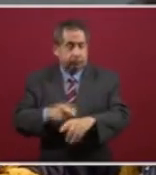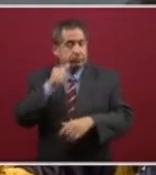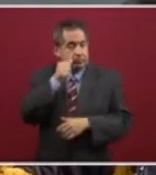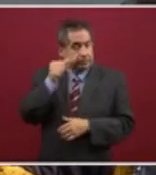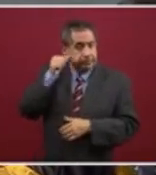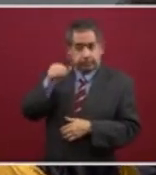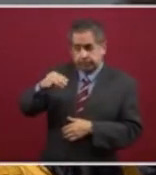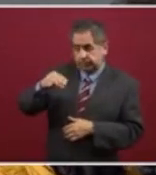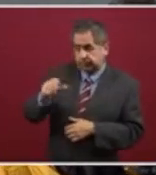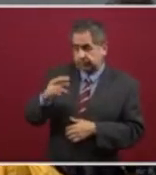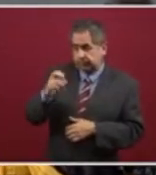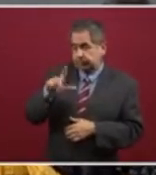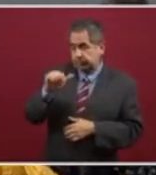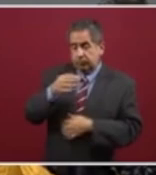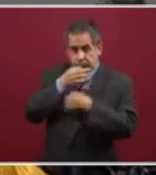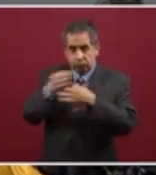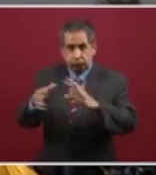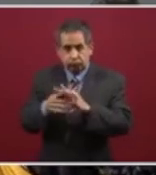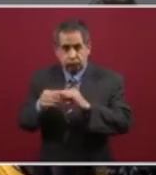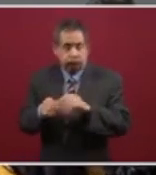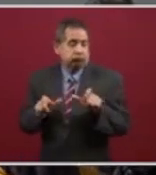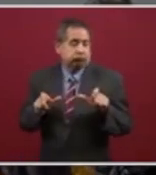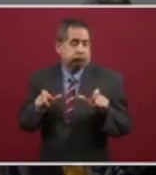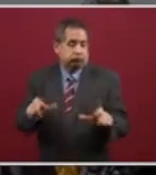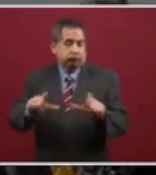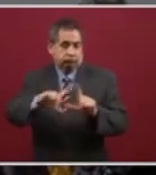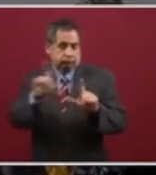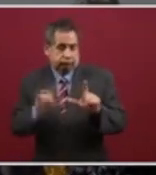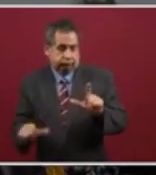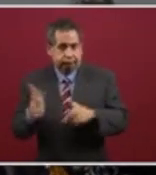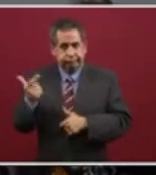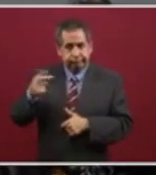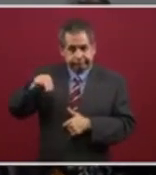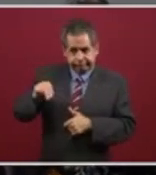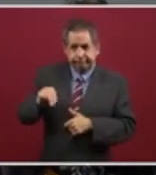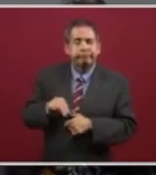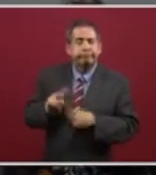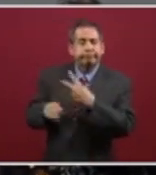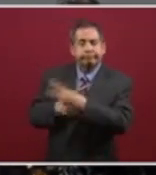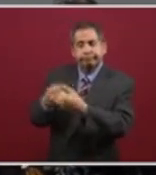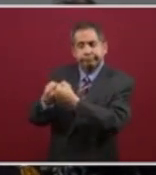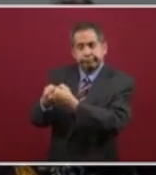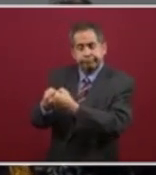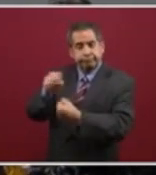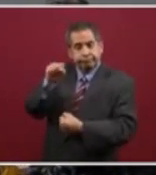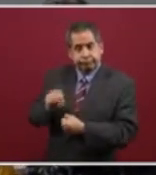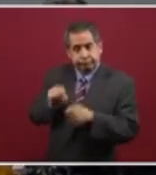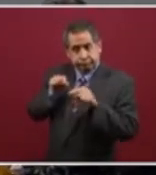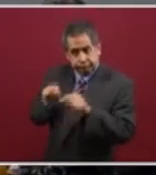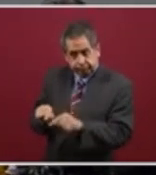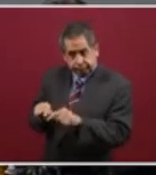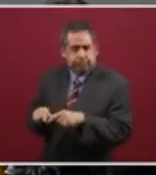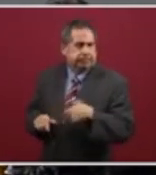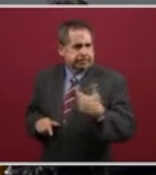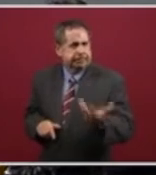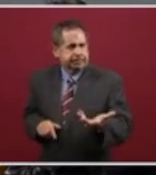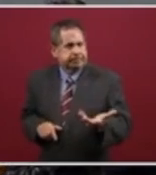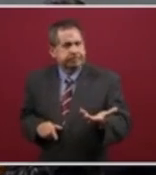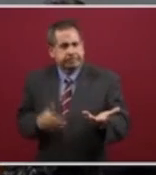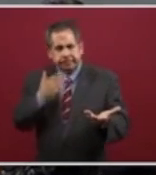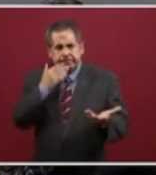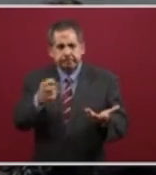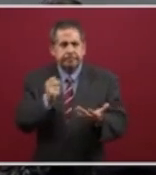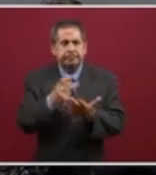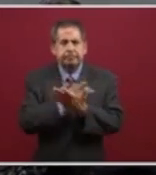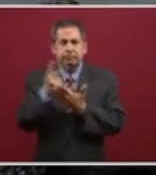sur del país para apoyar en tareas migratorias tal y como lo dio a conocer el secretario de relaciones exteriores- marcelo ebrard